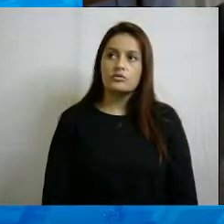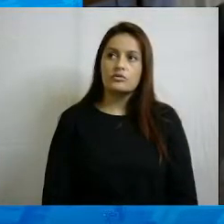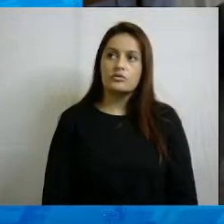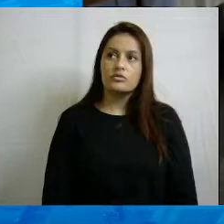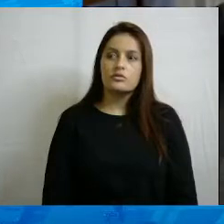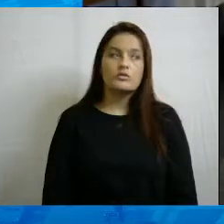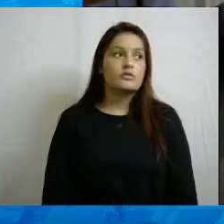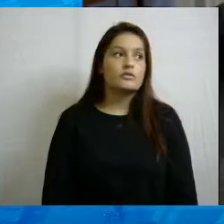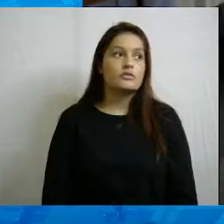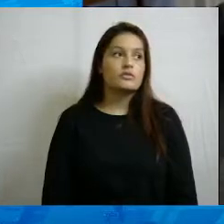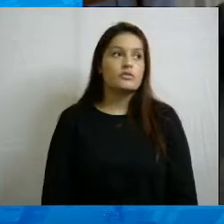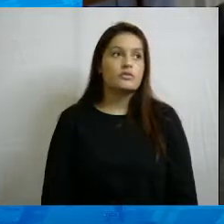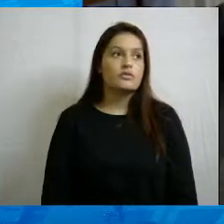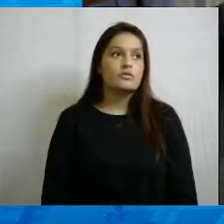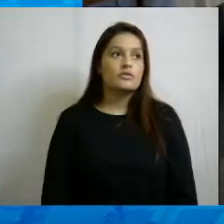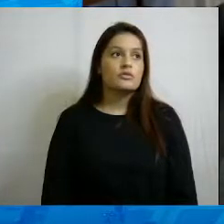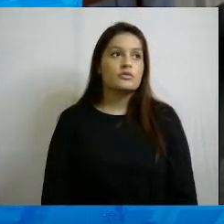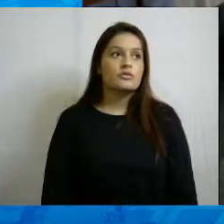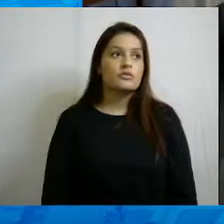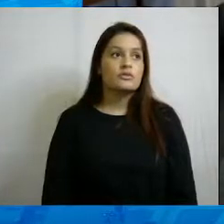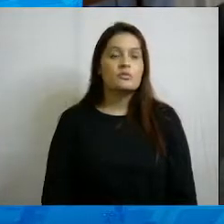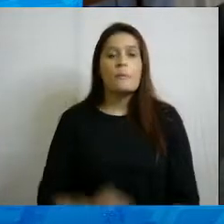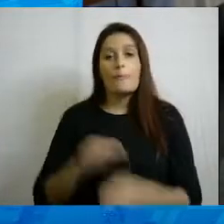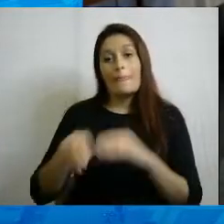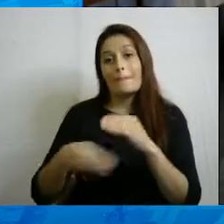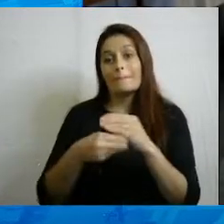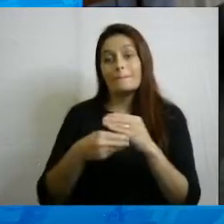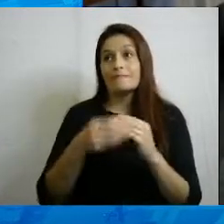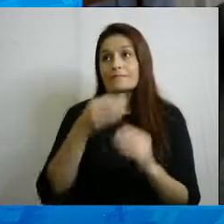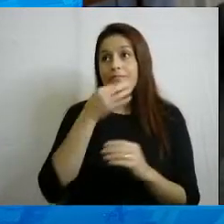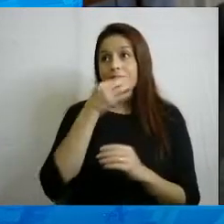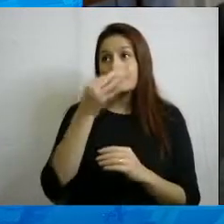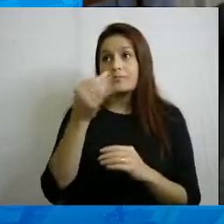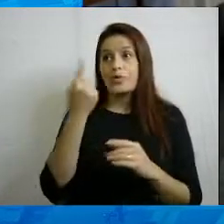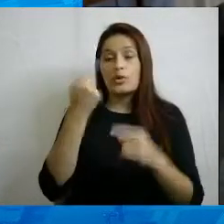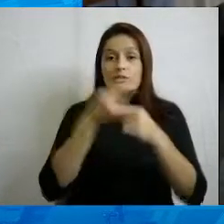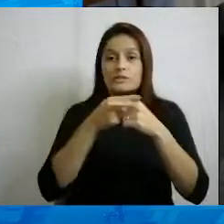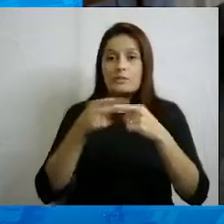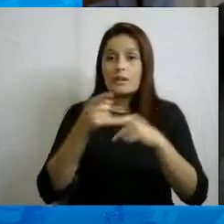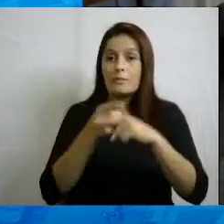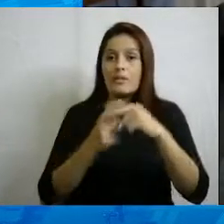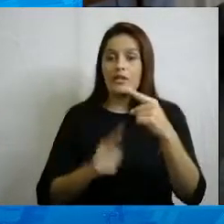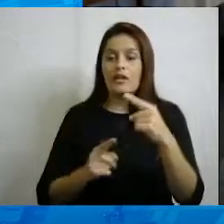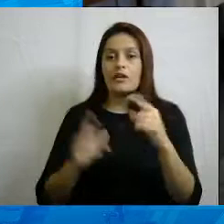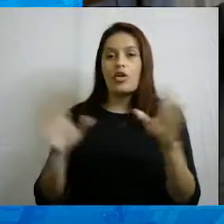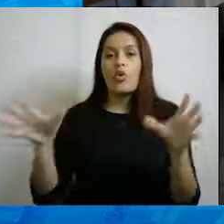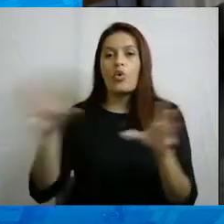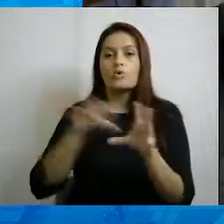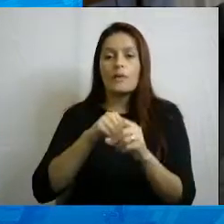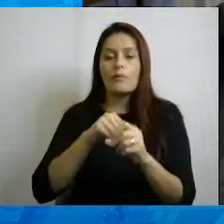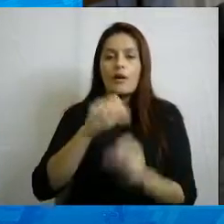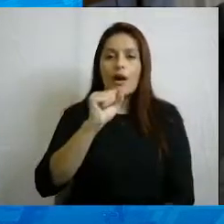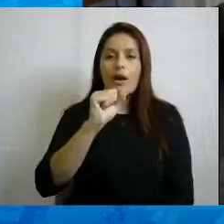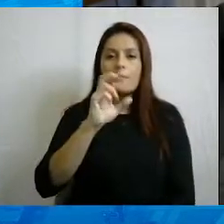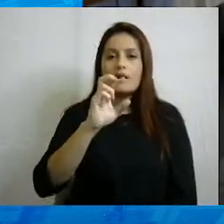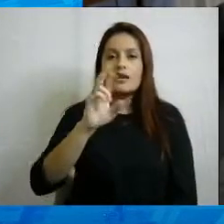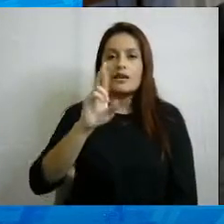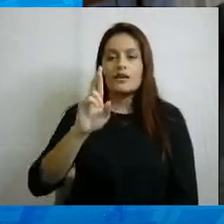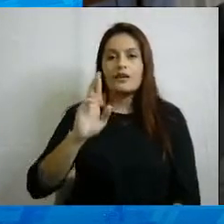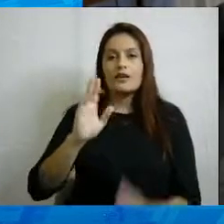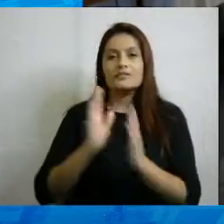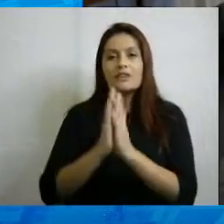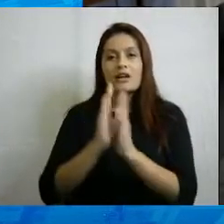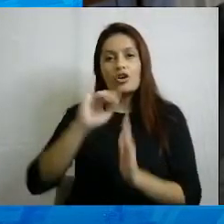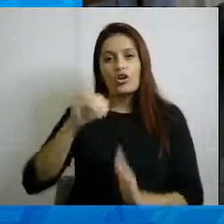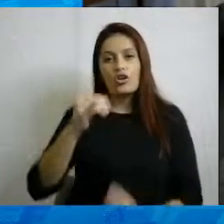Muchas gracias. Solamente complementar, yo hace una semana y media nos juntamos en la PR San José, estuvimos junto